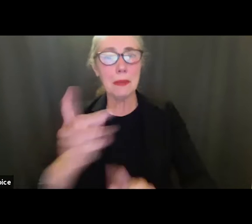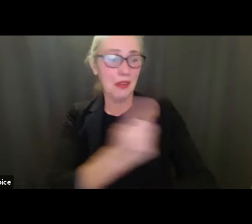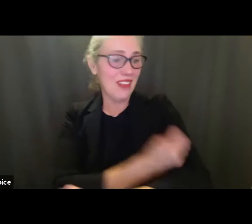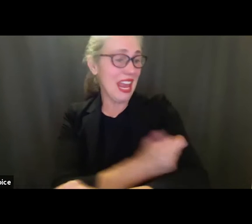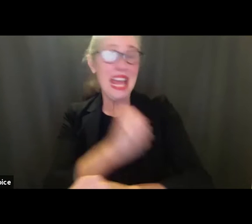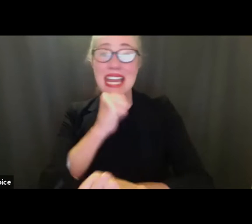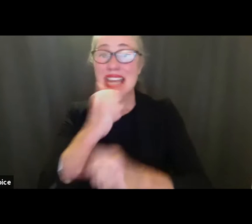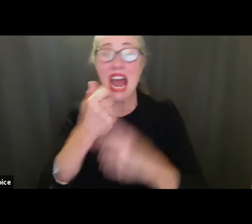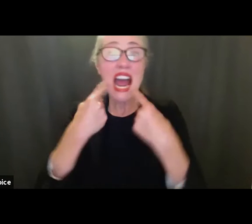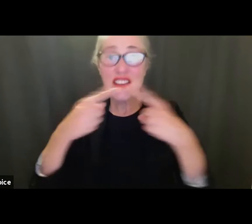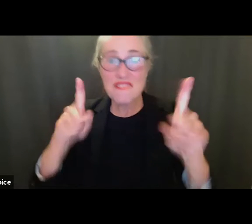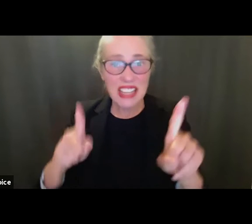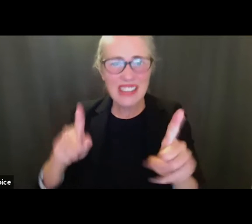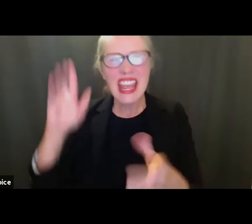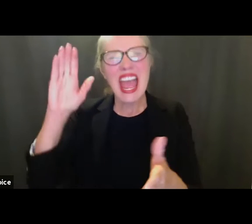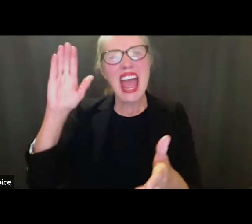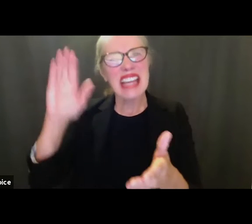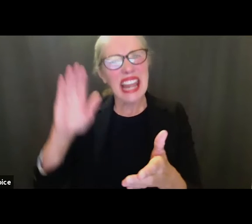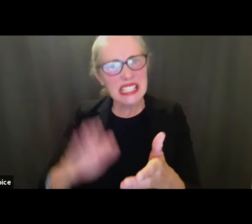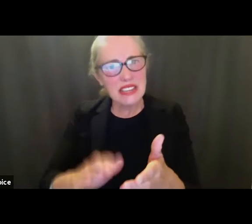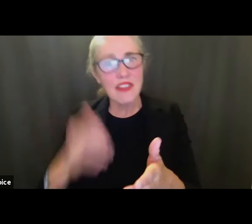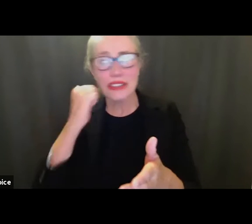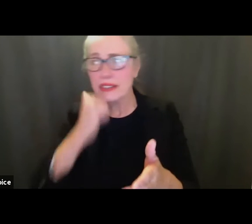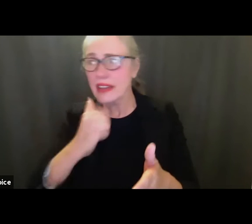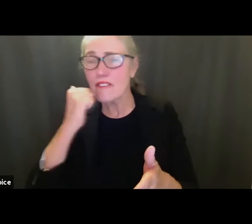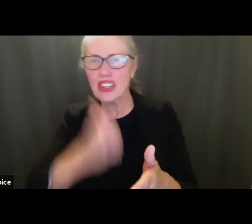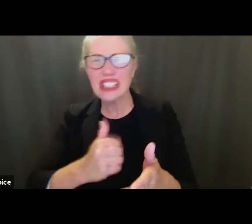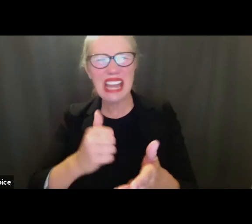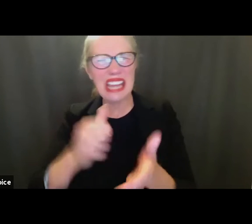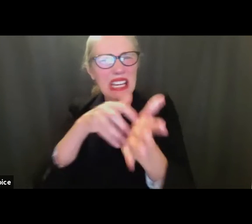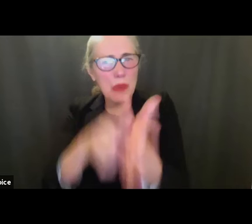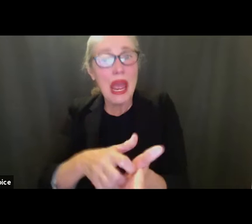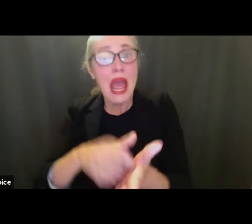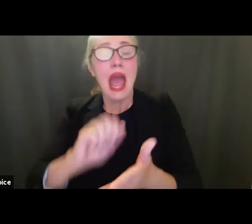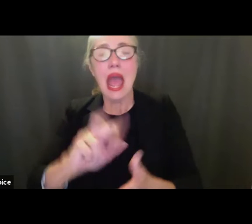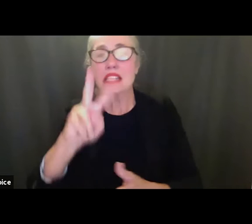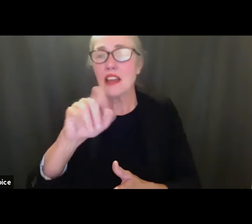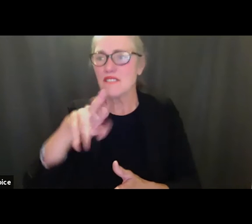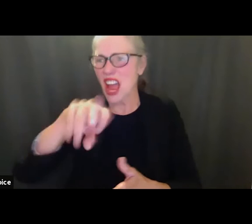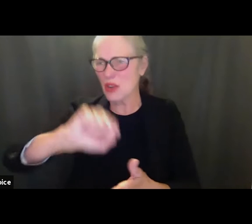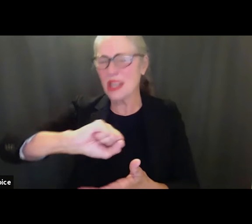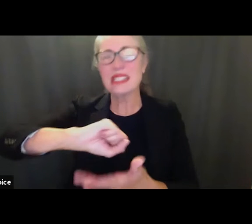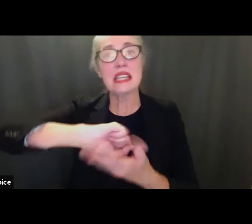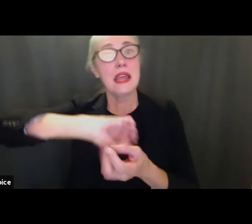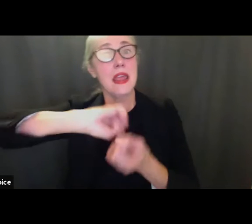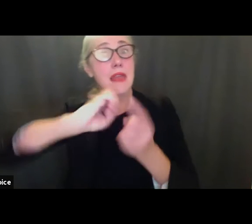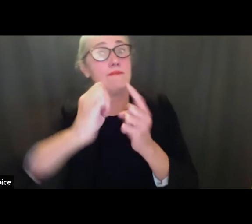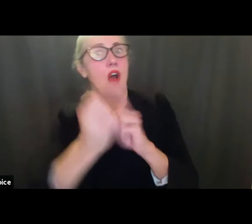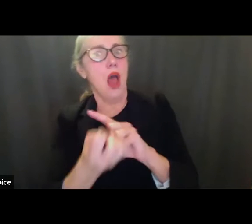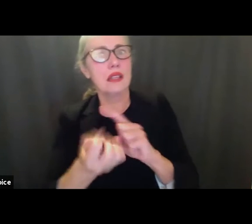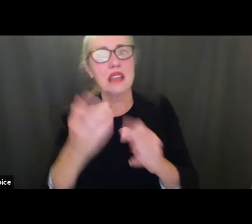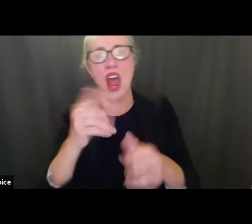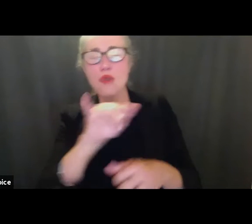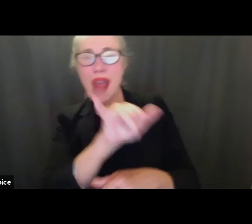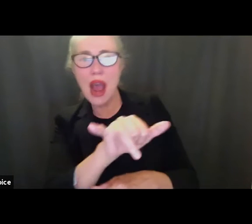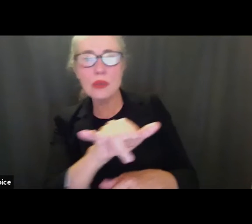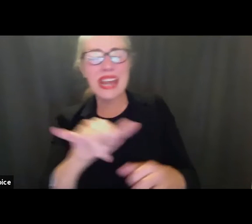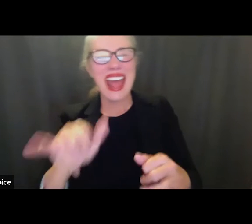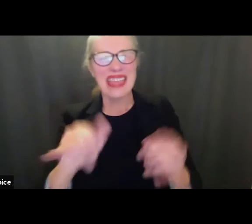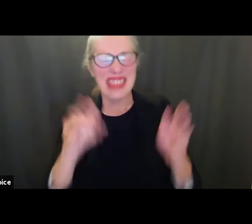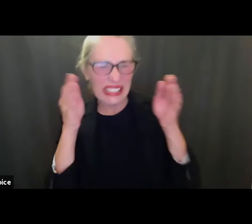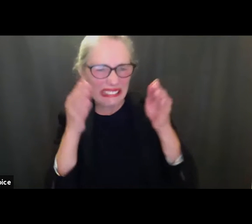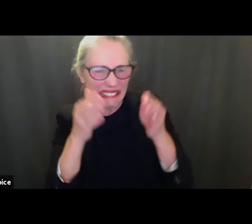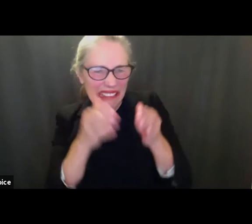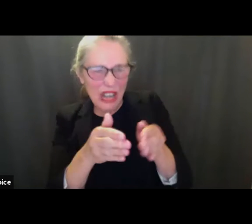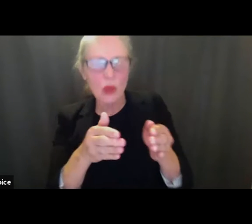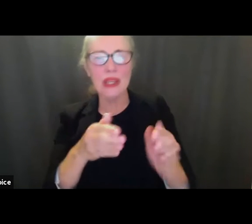El obligar a una persona a que tome una vacuna y es menos y menos efectiva porque el